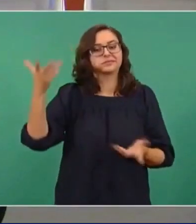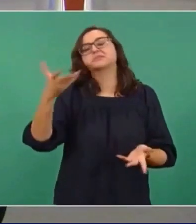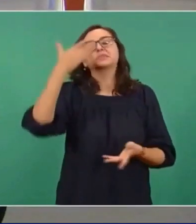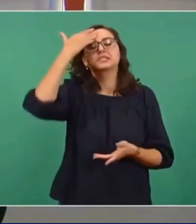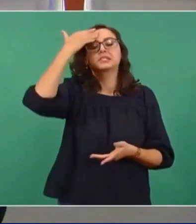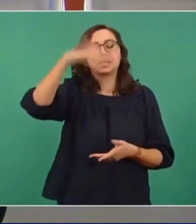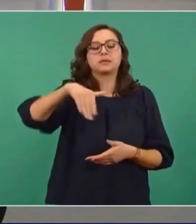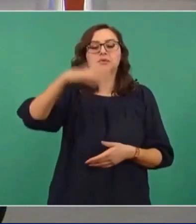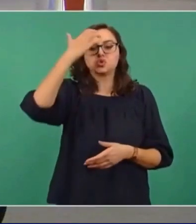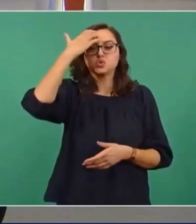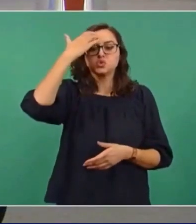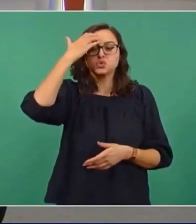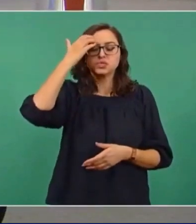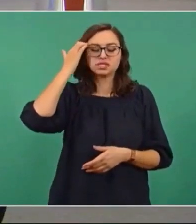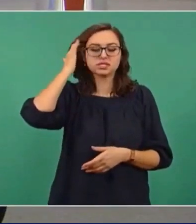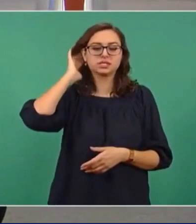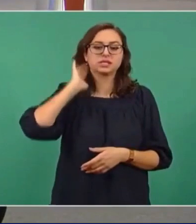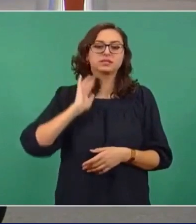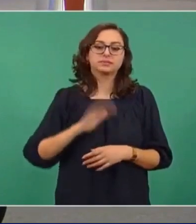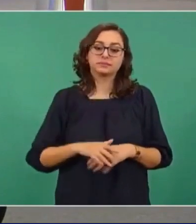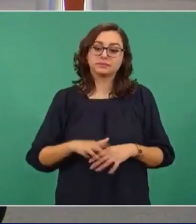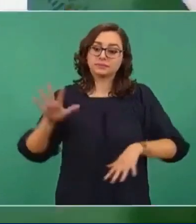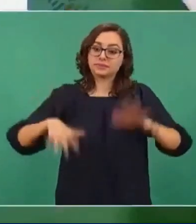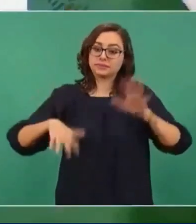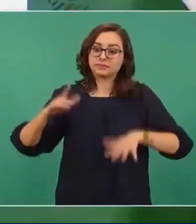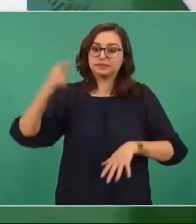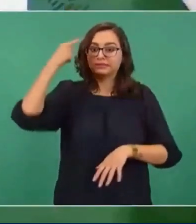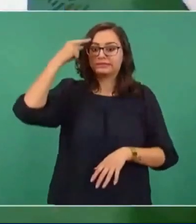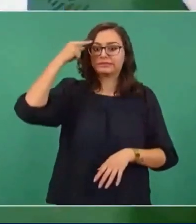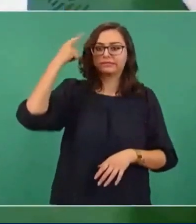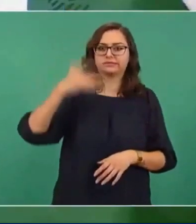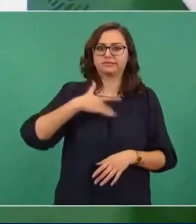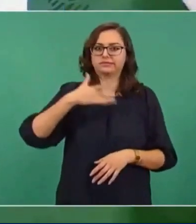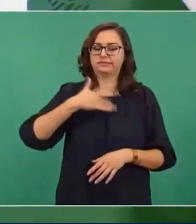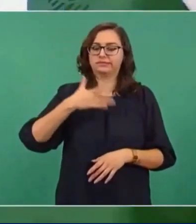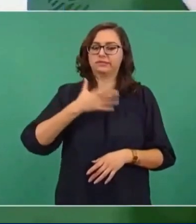Sentido común, que es el menos común de los sentidos.